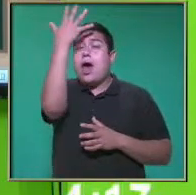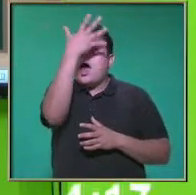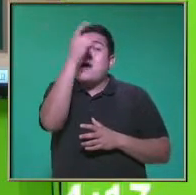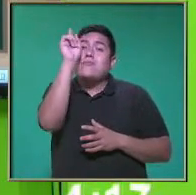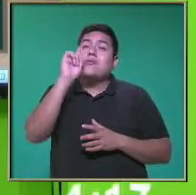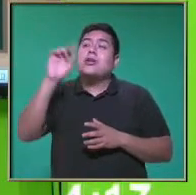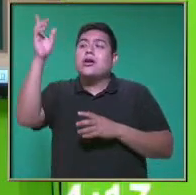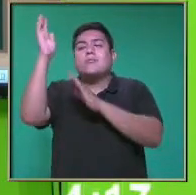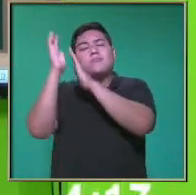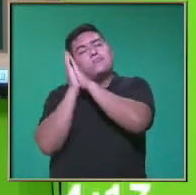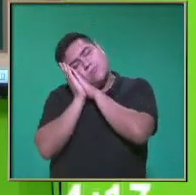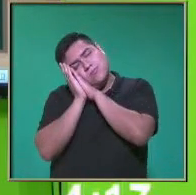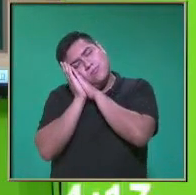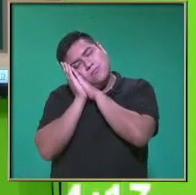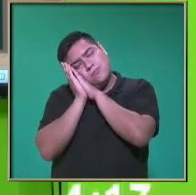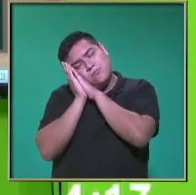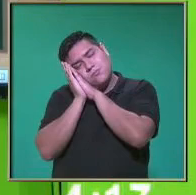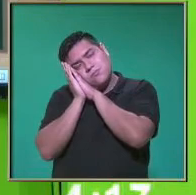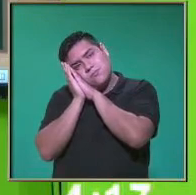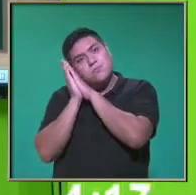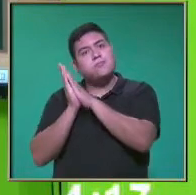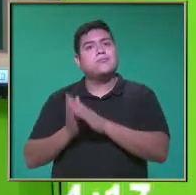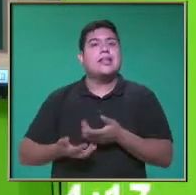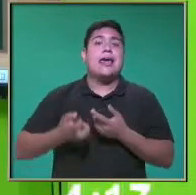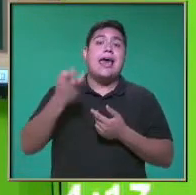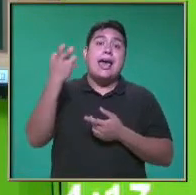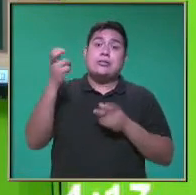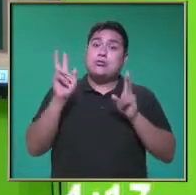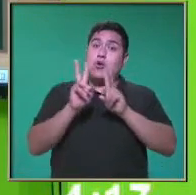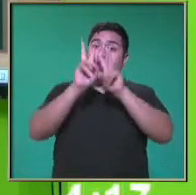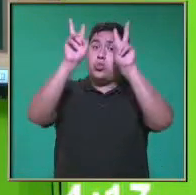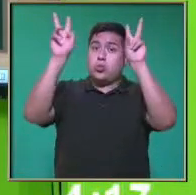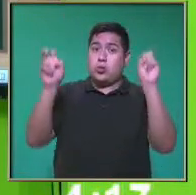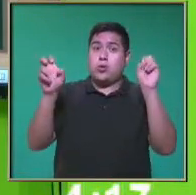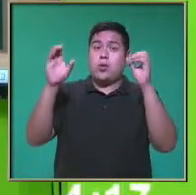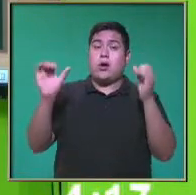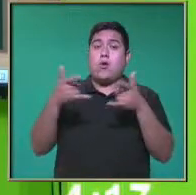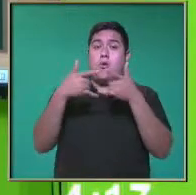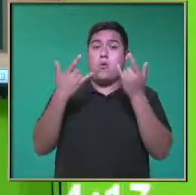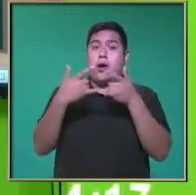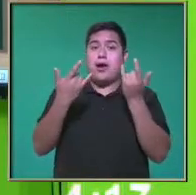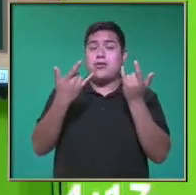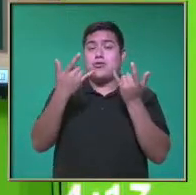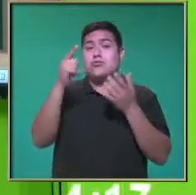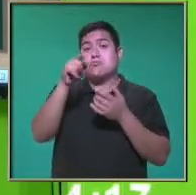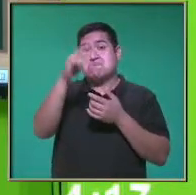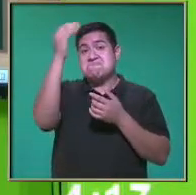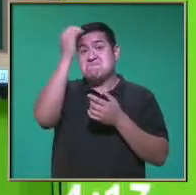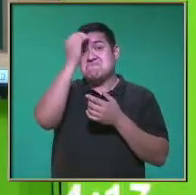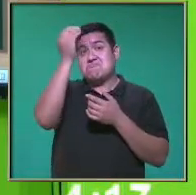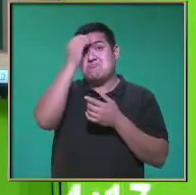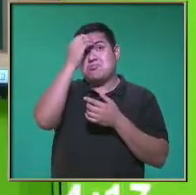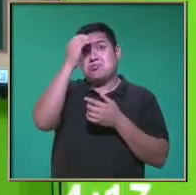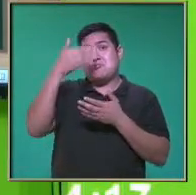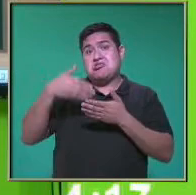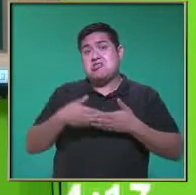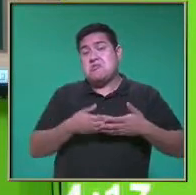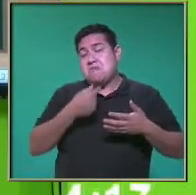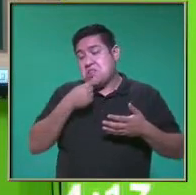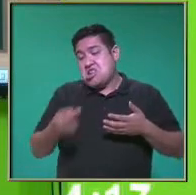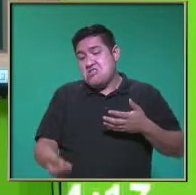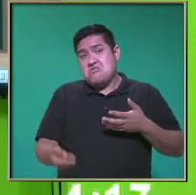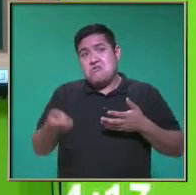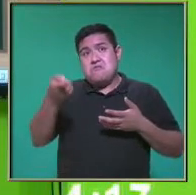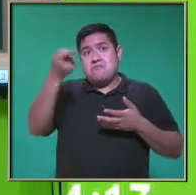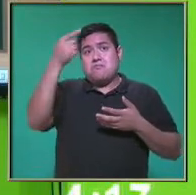Beauty. Tenemos a la Bella Durmiente. Estos son títulos de cuentos clásicos que seguramente tú conoces desde que eras pequeño. Ahora